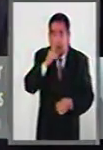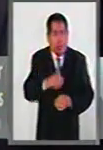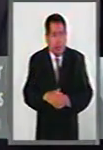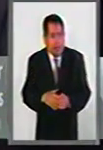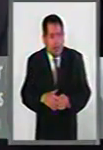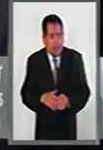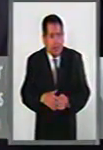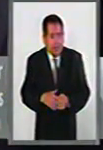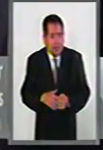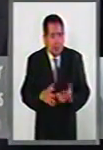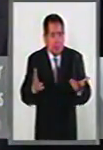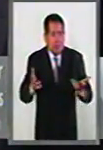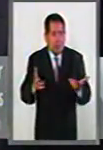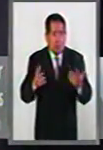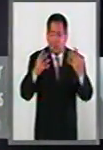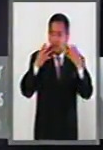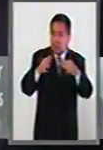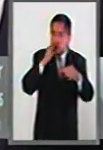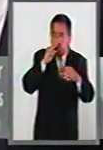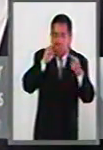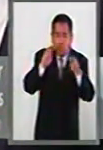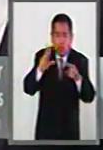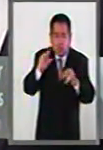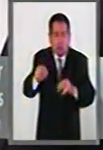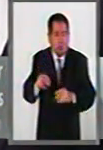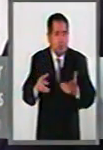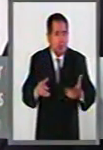¿verdad? Las audiencias no son públicas,